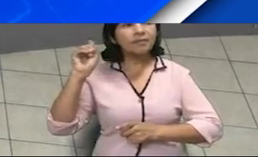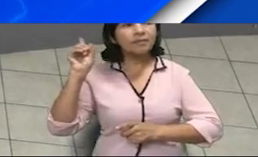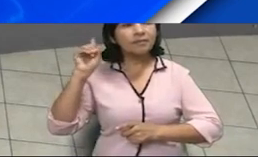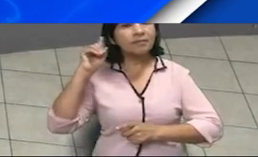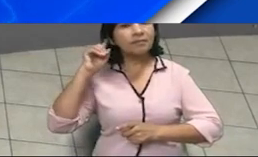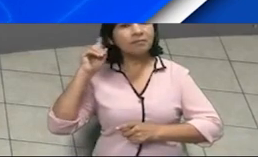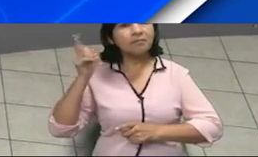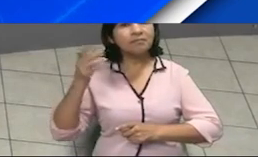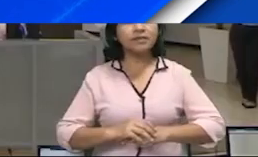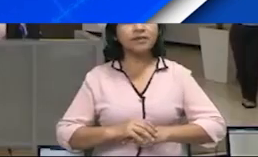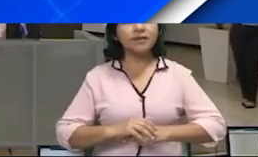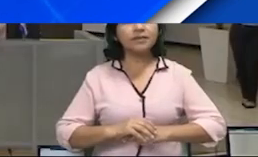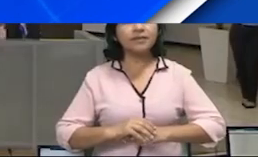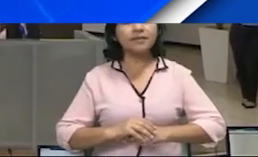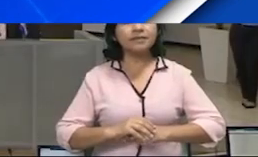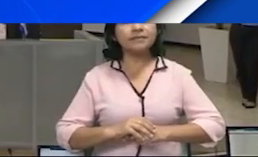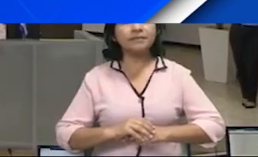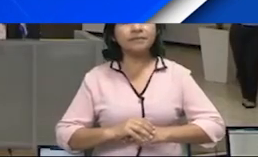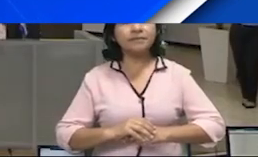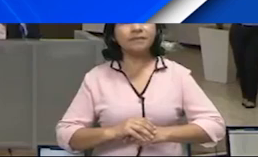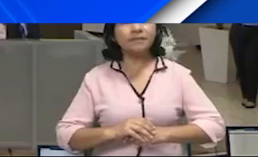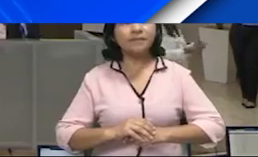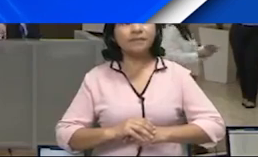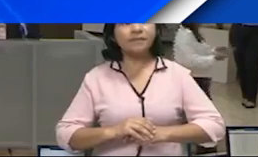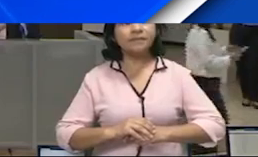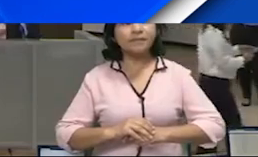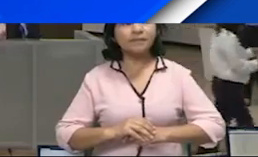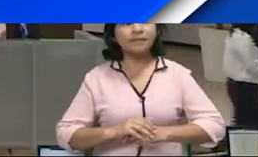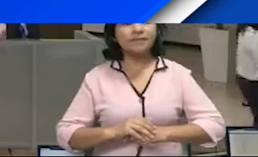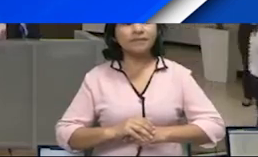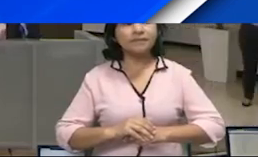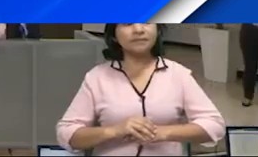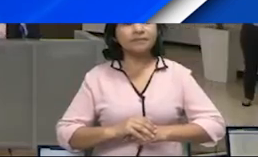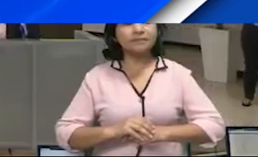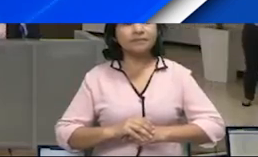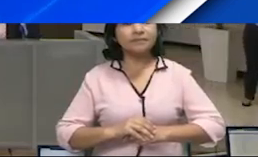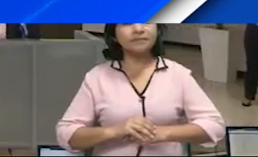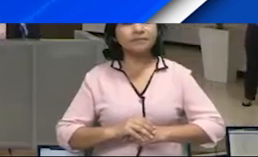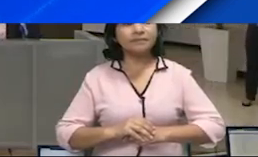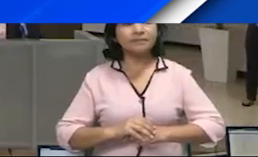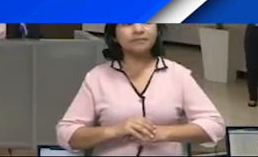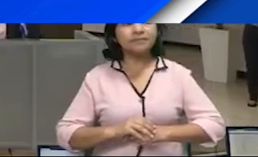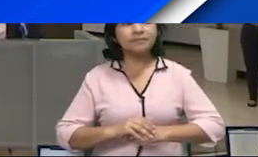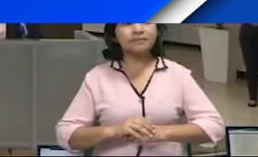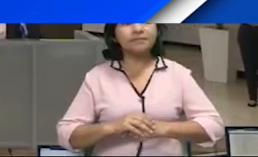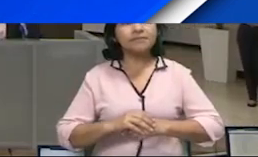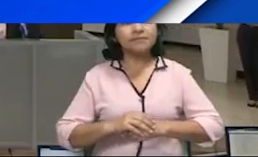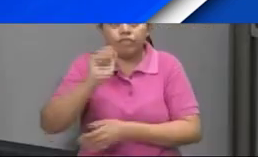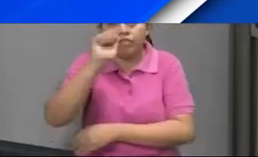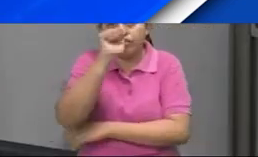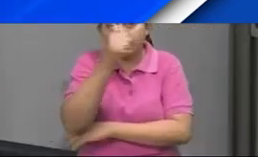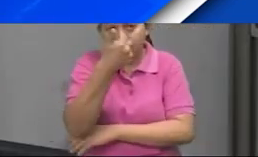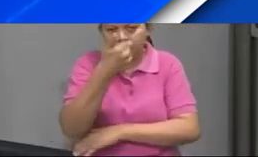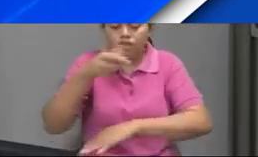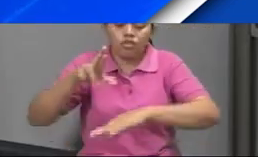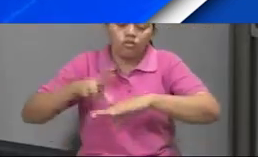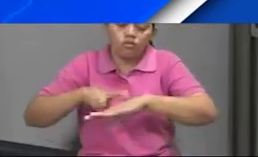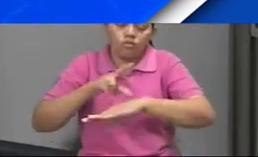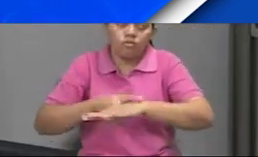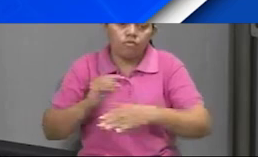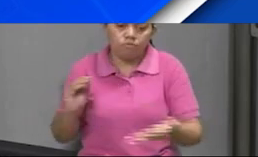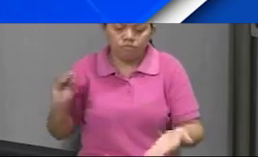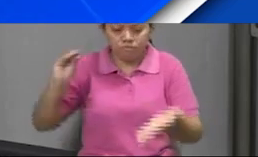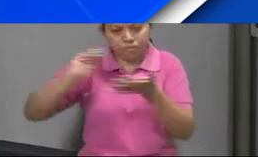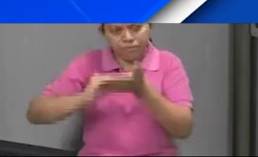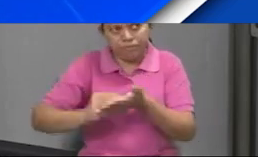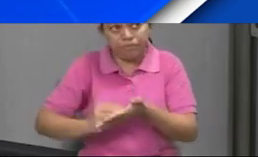lo que fortalece la seguridad jurídica del país. Este digesto integra 6 normas